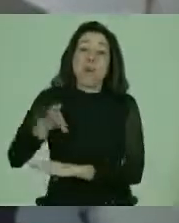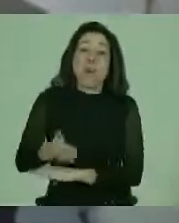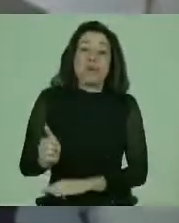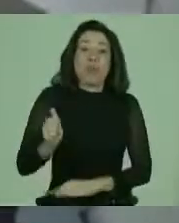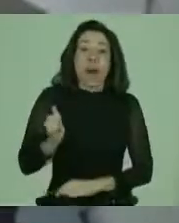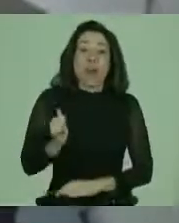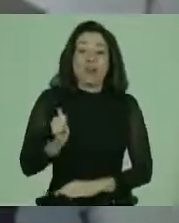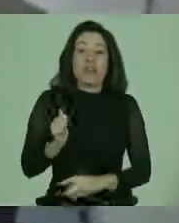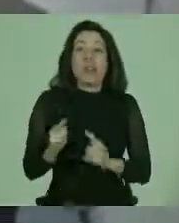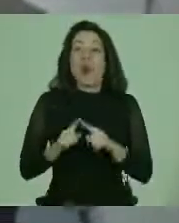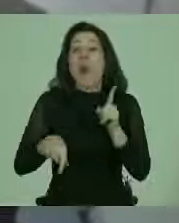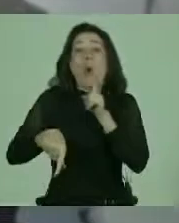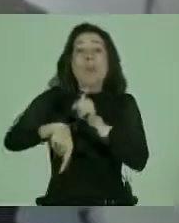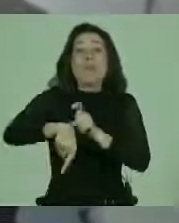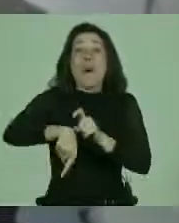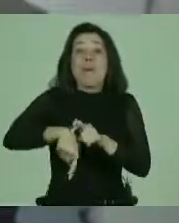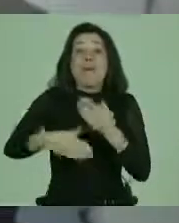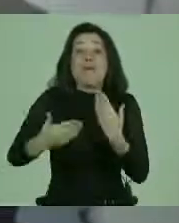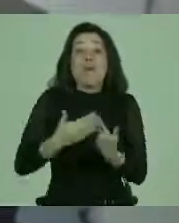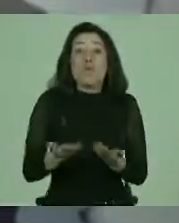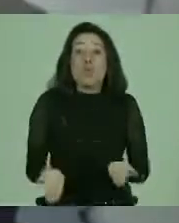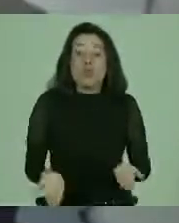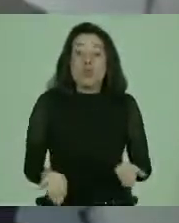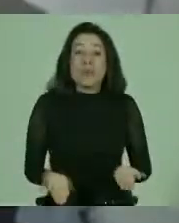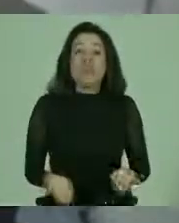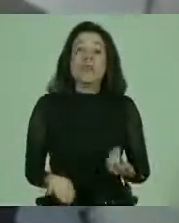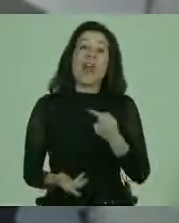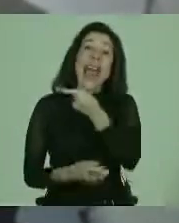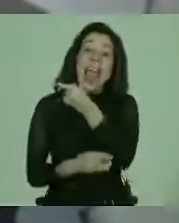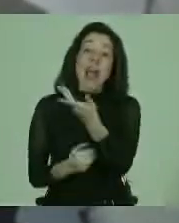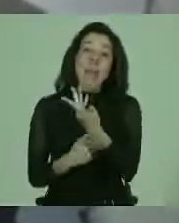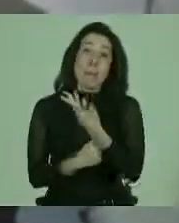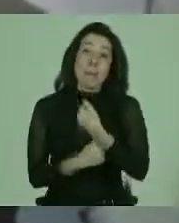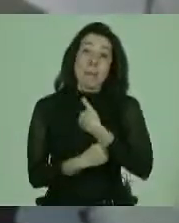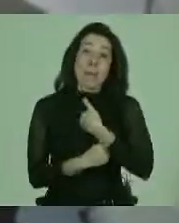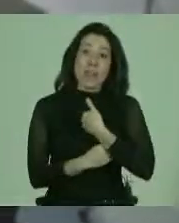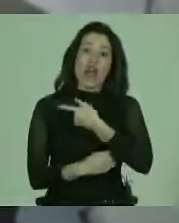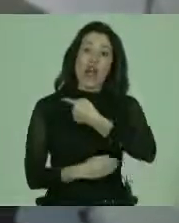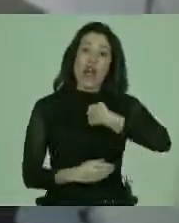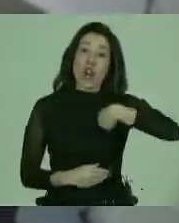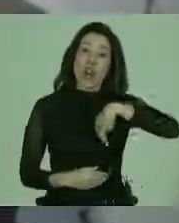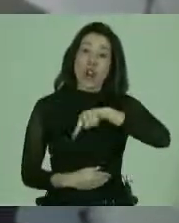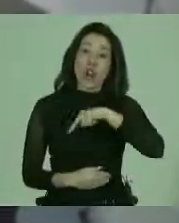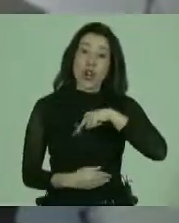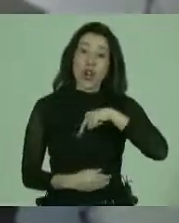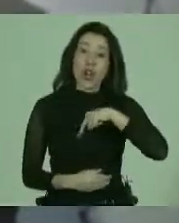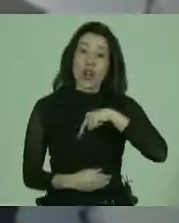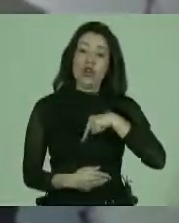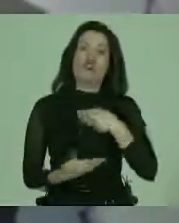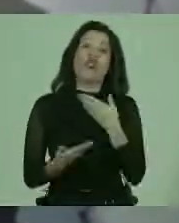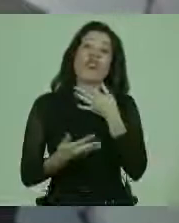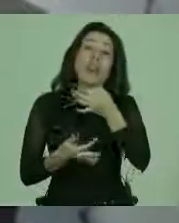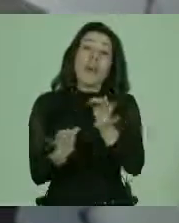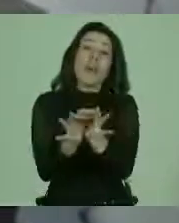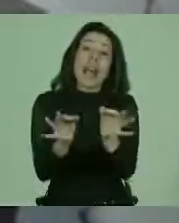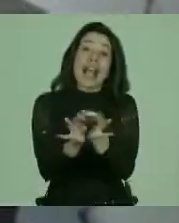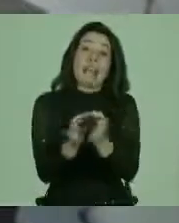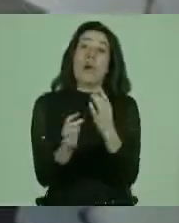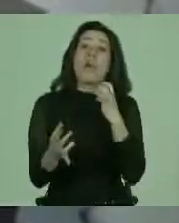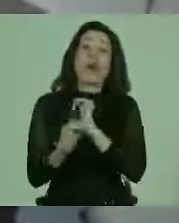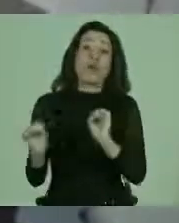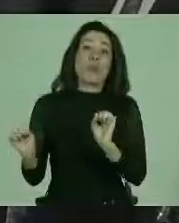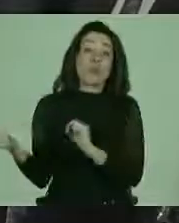fue una cosa de última hora Así que nos pidió que diéramos sus sus excusas